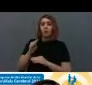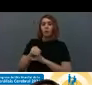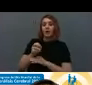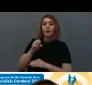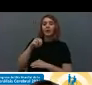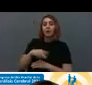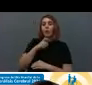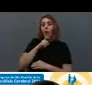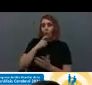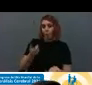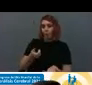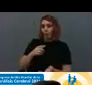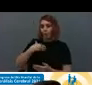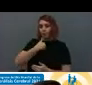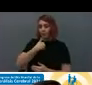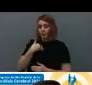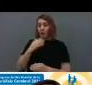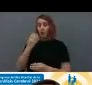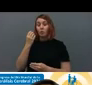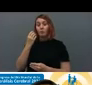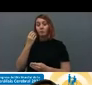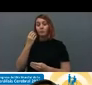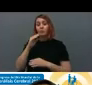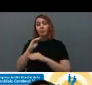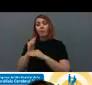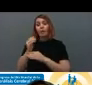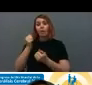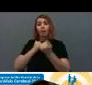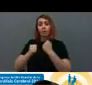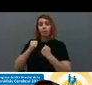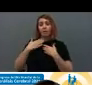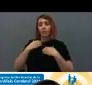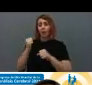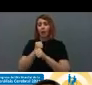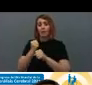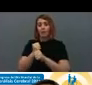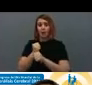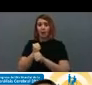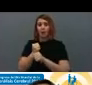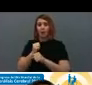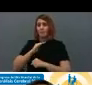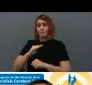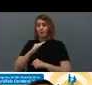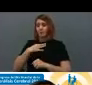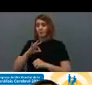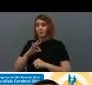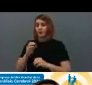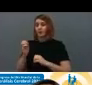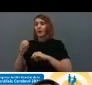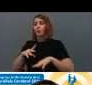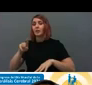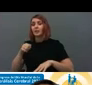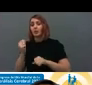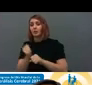de cuidado que tienen un impacto económico y laboral. ¿Mayores o menores oportunidades profesionales? ¿Renuncias o no